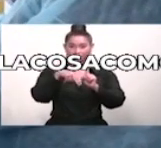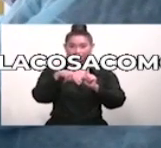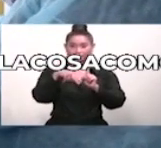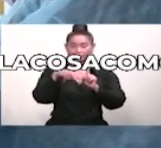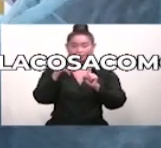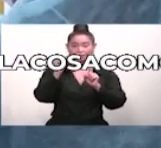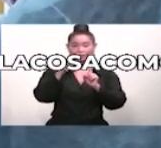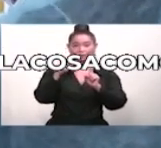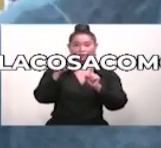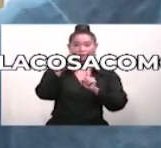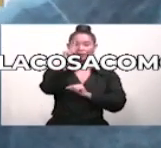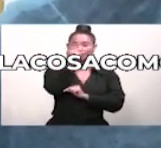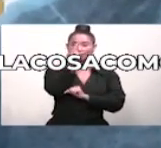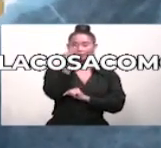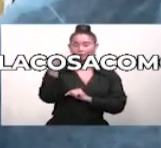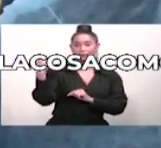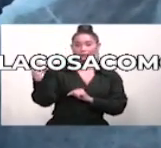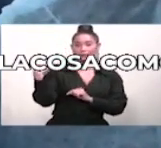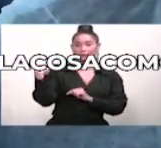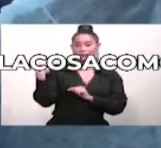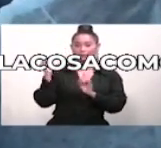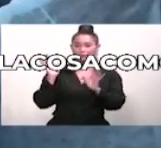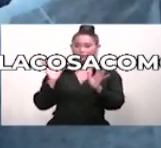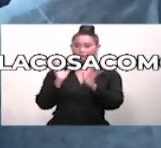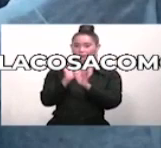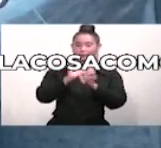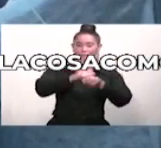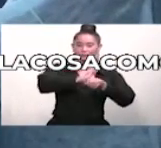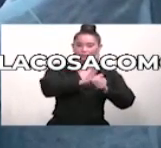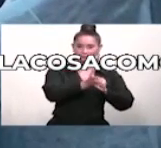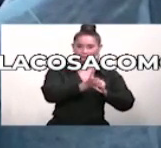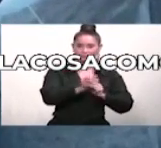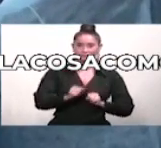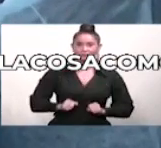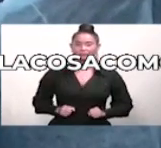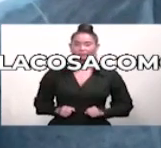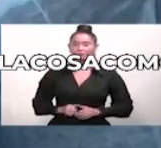colocar la primera vacuna contra la COVID-19.